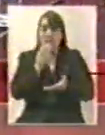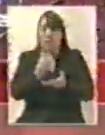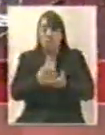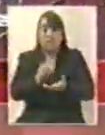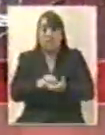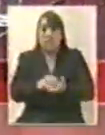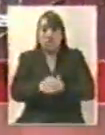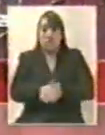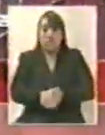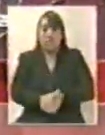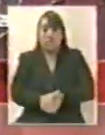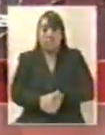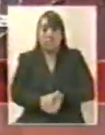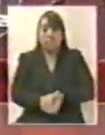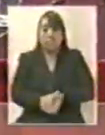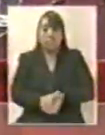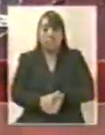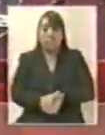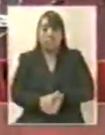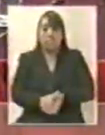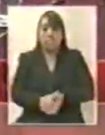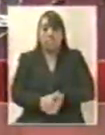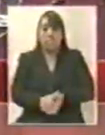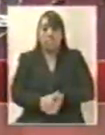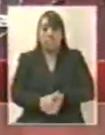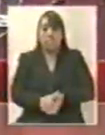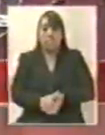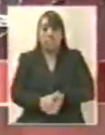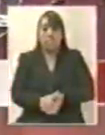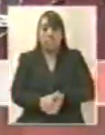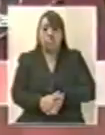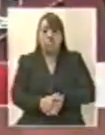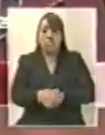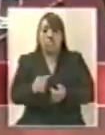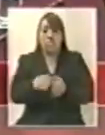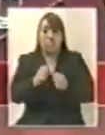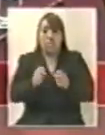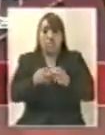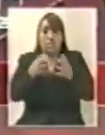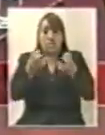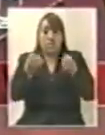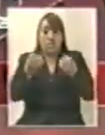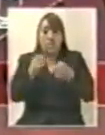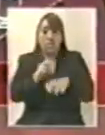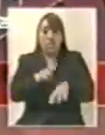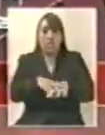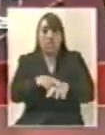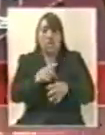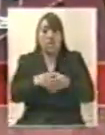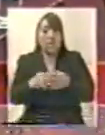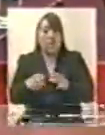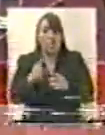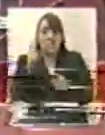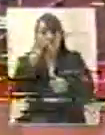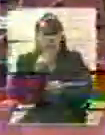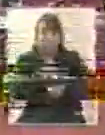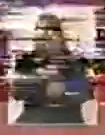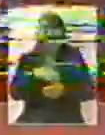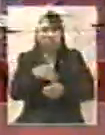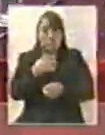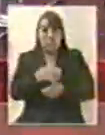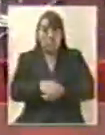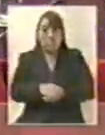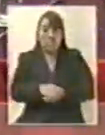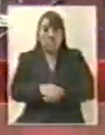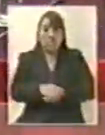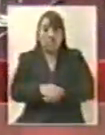Por no decir muchísimos problemas más. Del lado del elector, esto produce una masificación de candidaturas